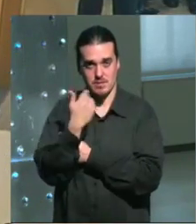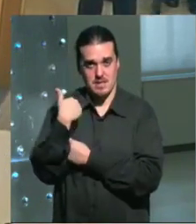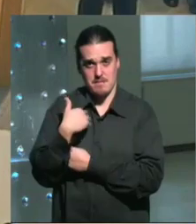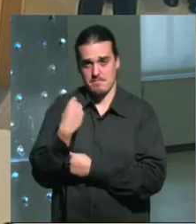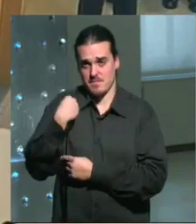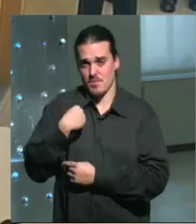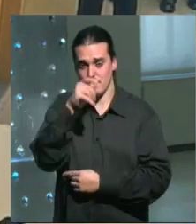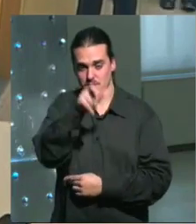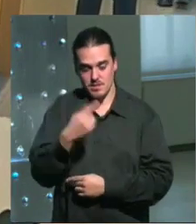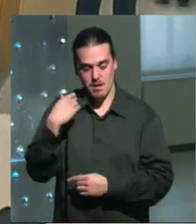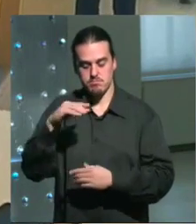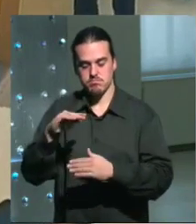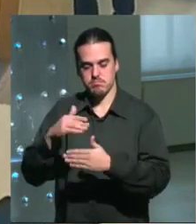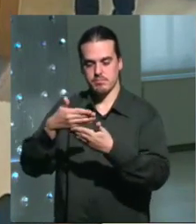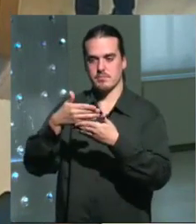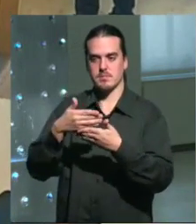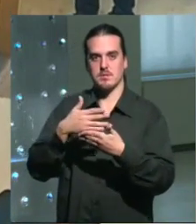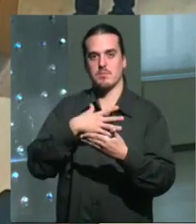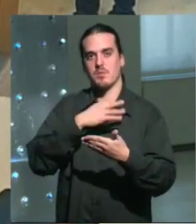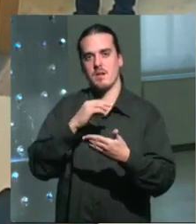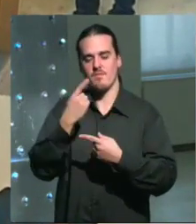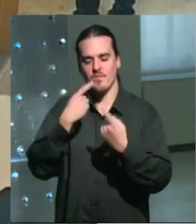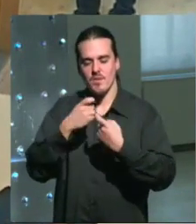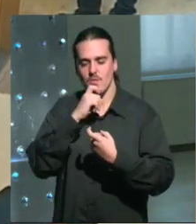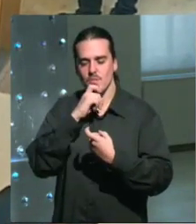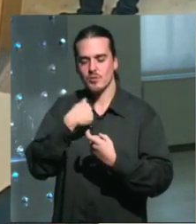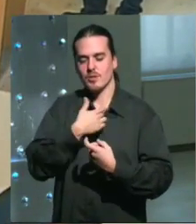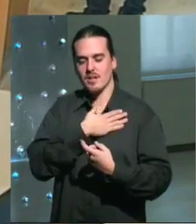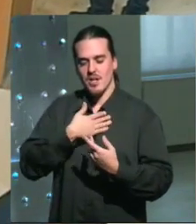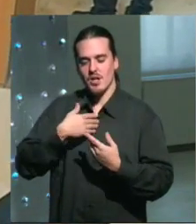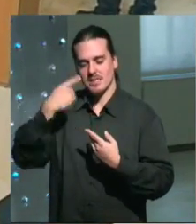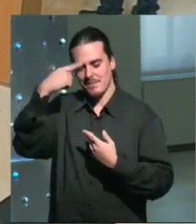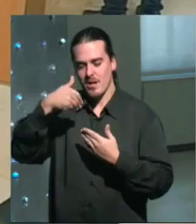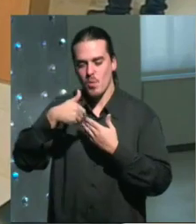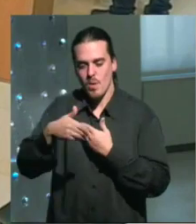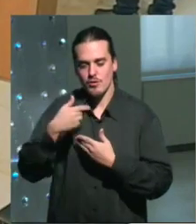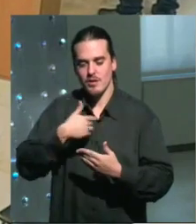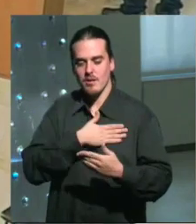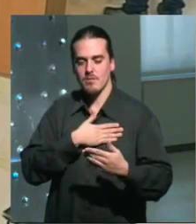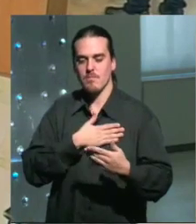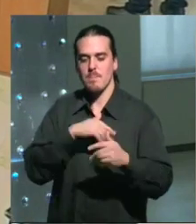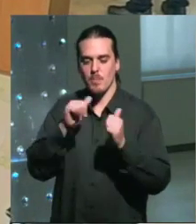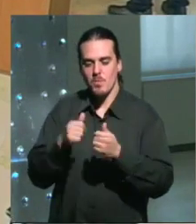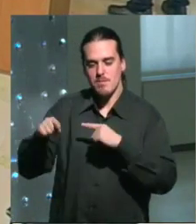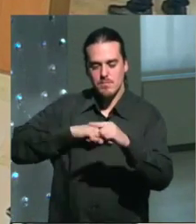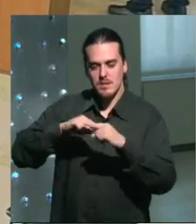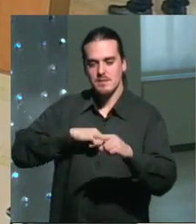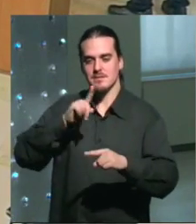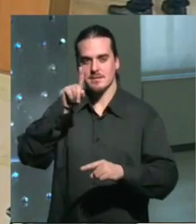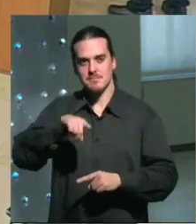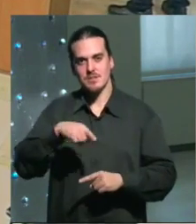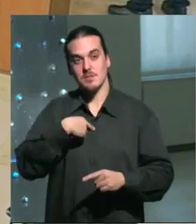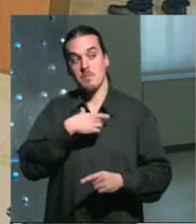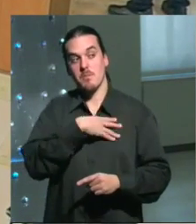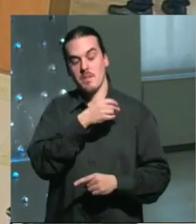recibe el mensaje reciba la información como la quiere, cuándo la quiere, sino que a ti te permite de manera bidireccional modificar ese mensaje para